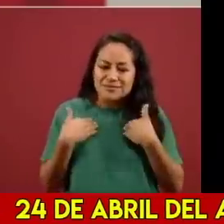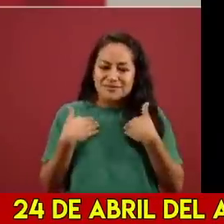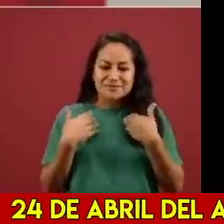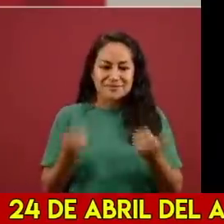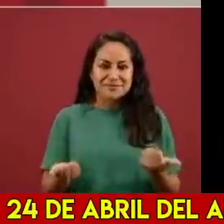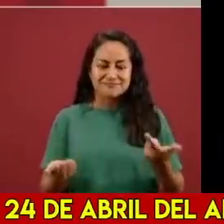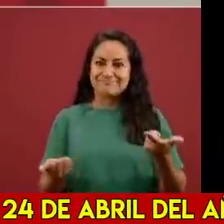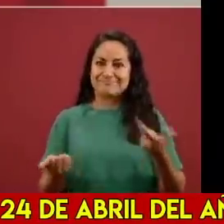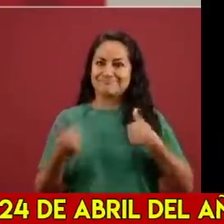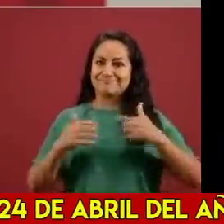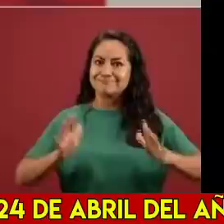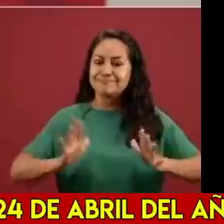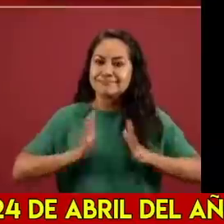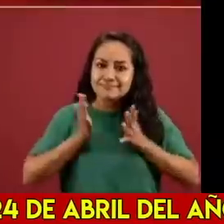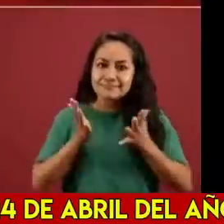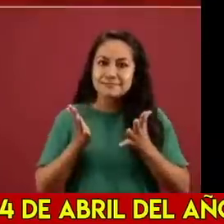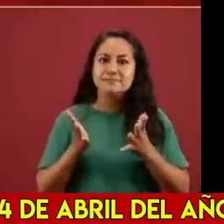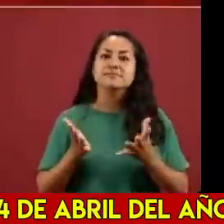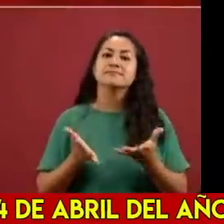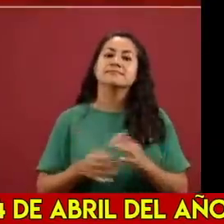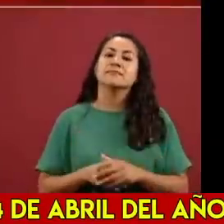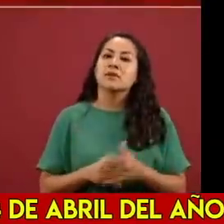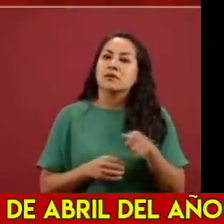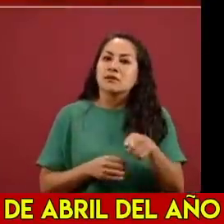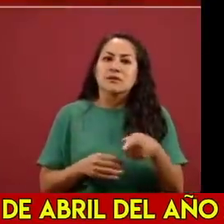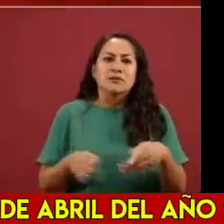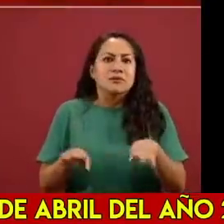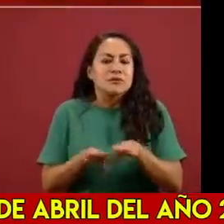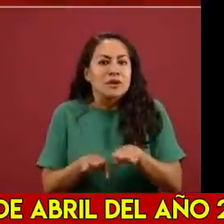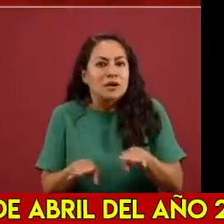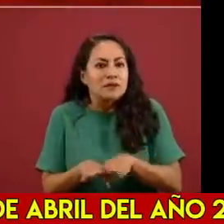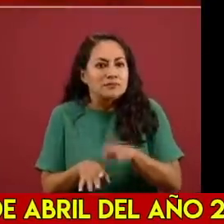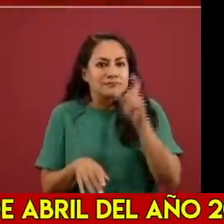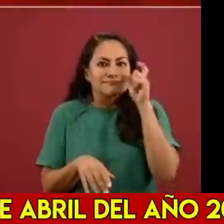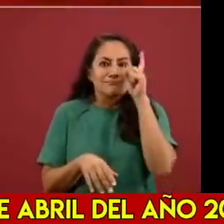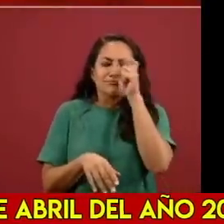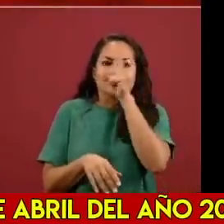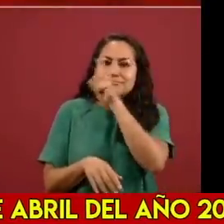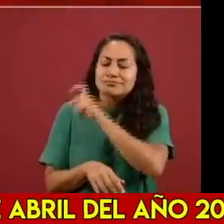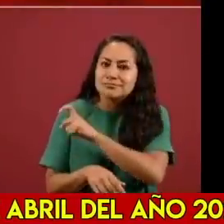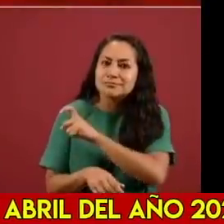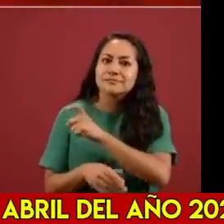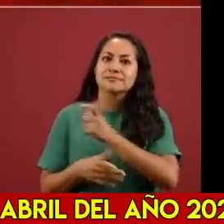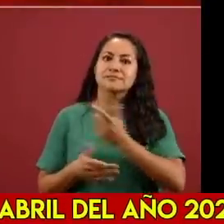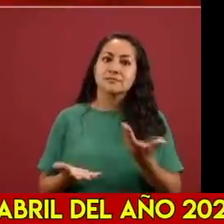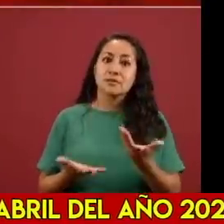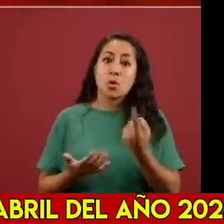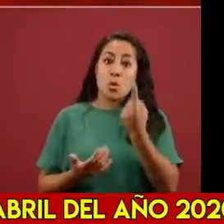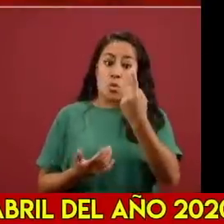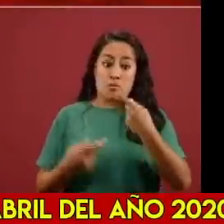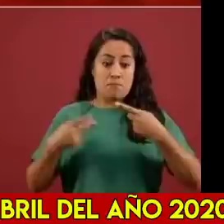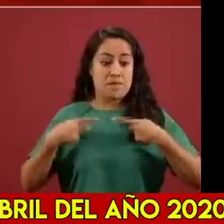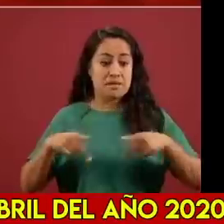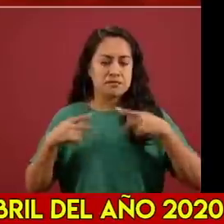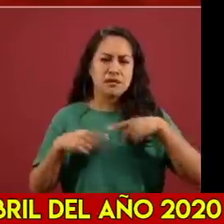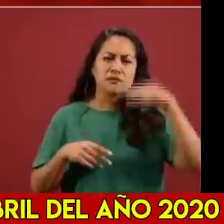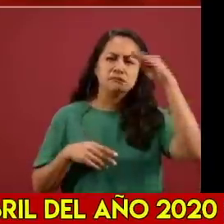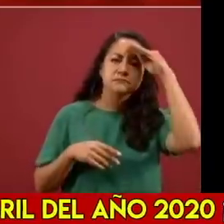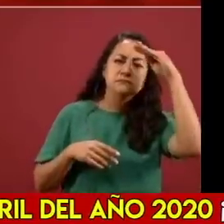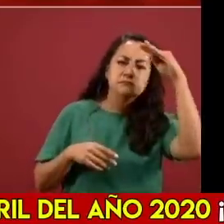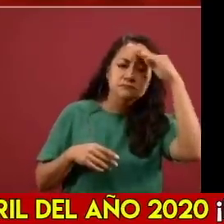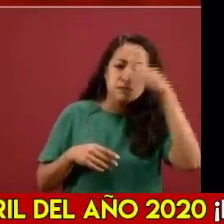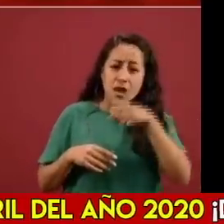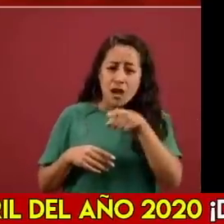difícil de considerar que alguien se le pueda ocurrir agredir a una